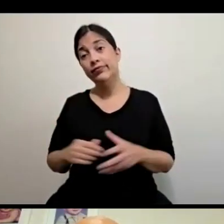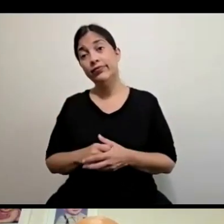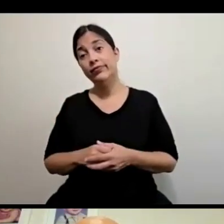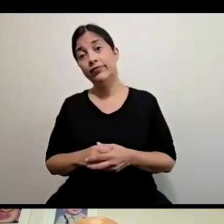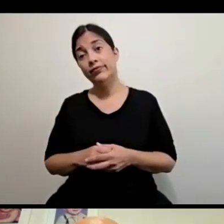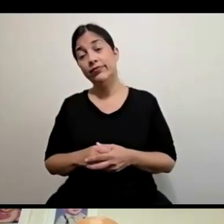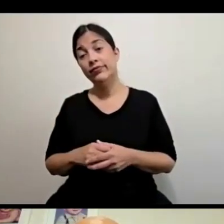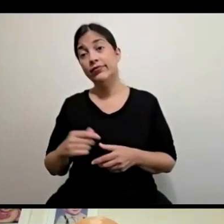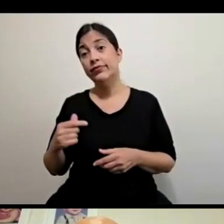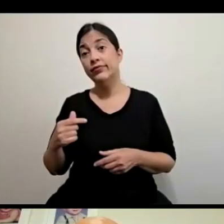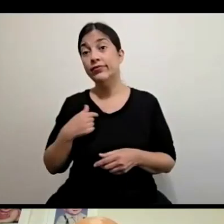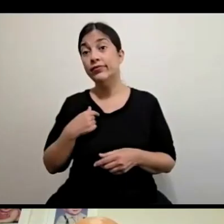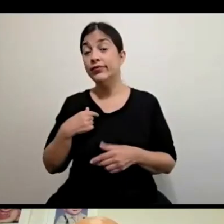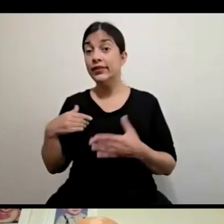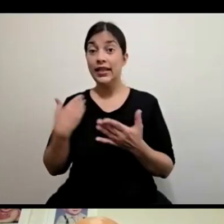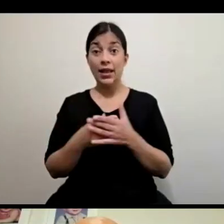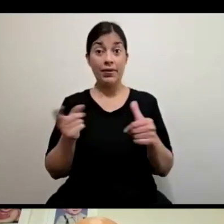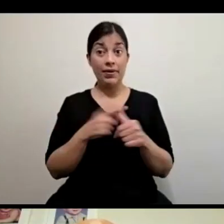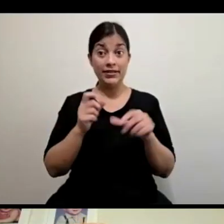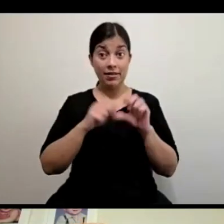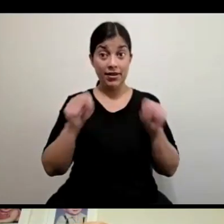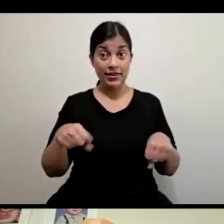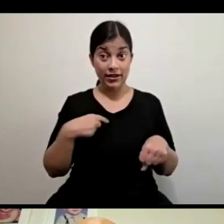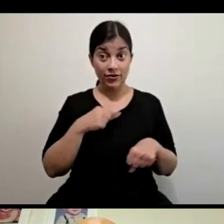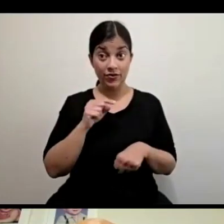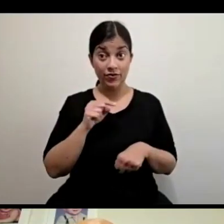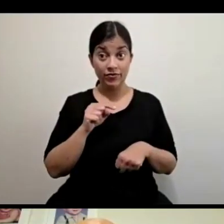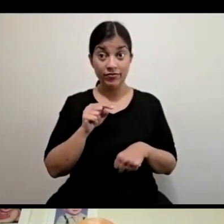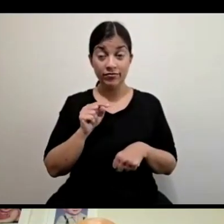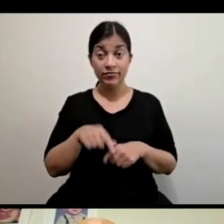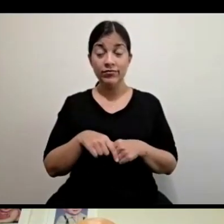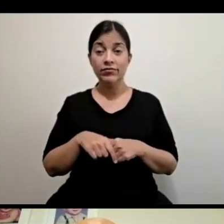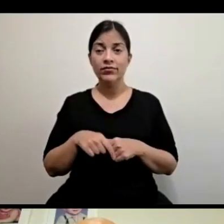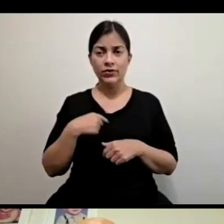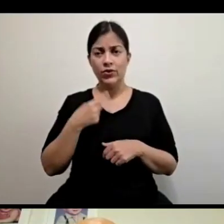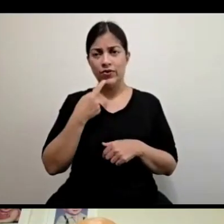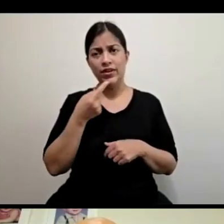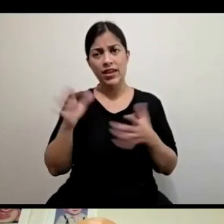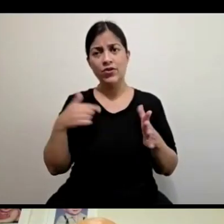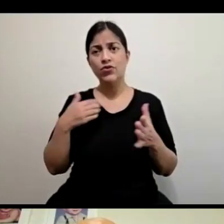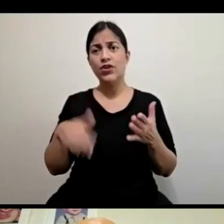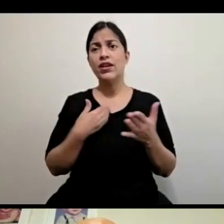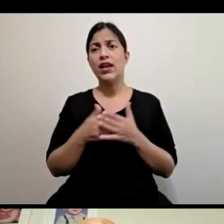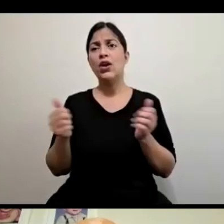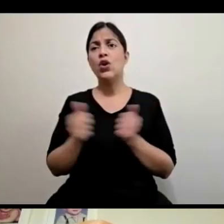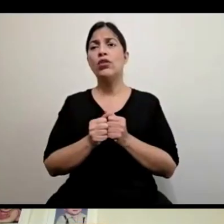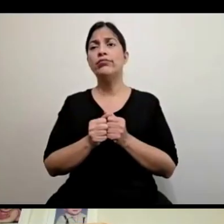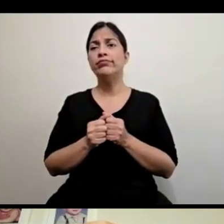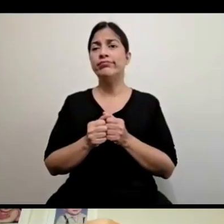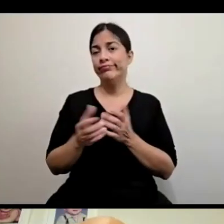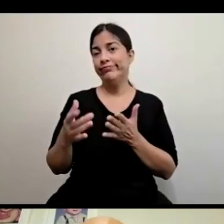pronto llegué en ese primer semestre que yo estuve allí, como ya les dije que yo llegué con el dominio de la mesa de